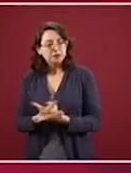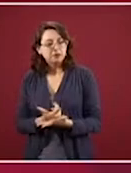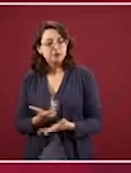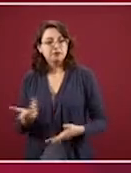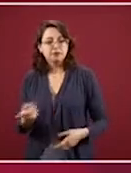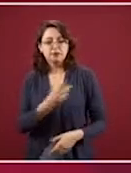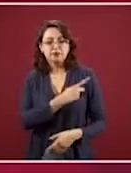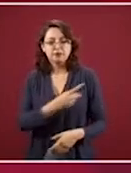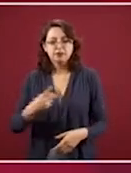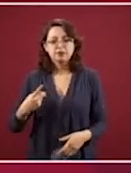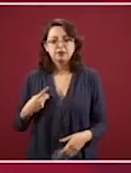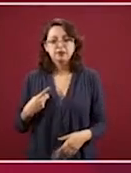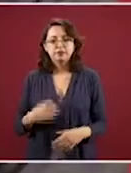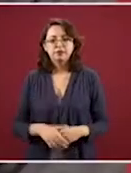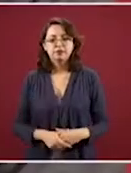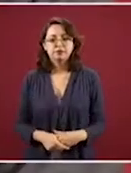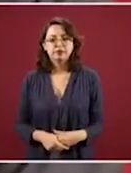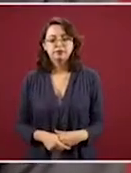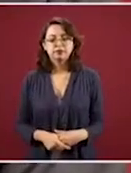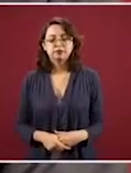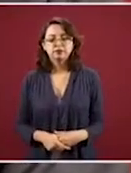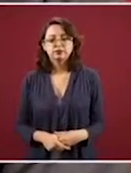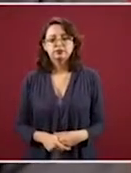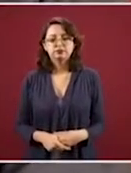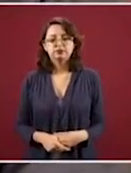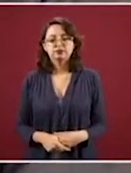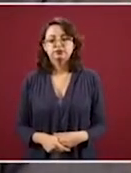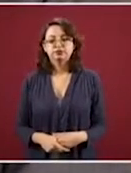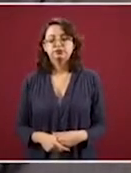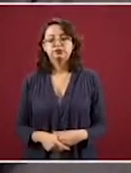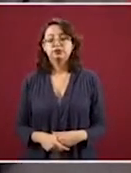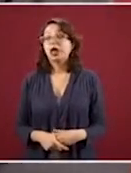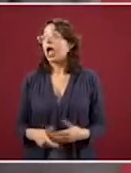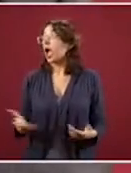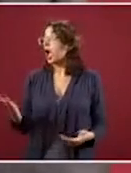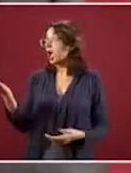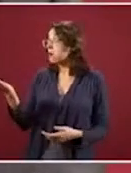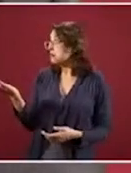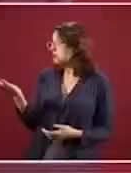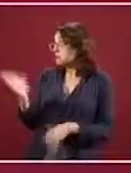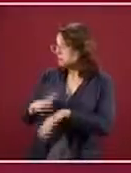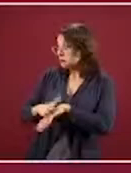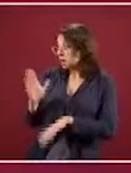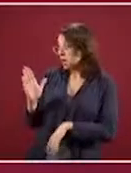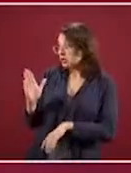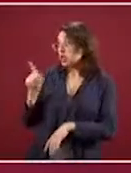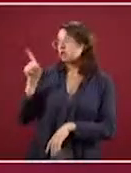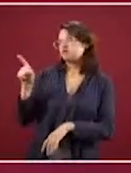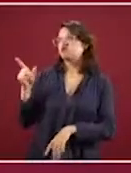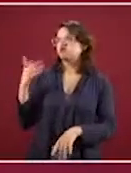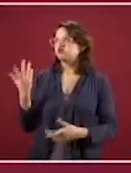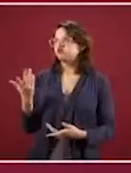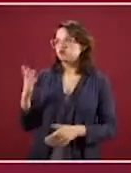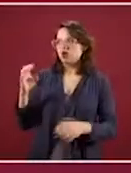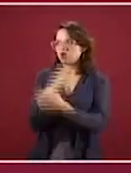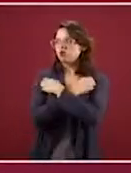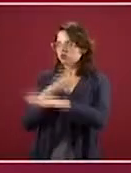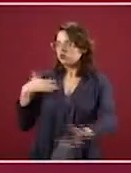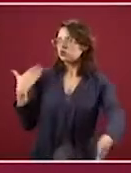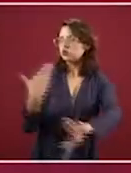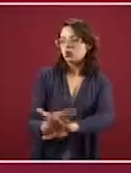no porque esté si no estás en contra de la educación pública no en contra la supresión público